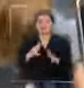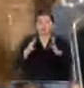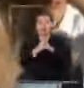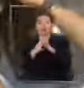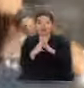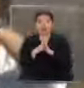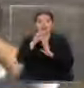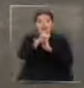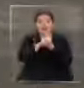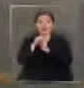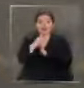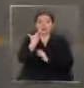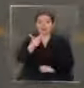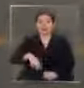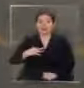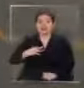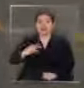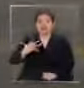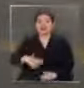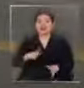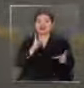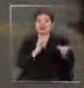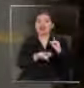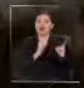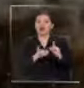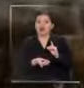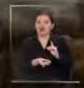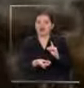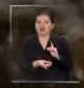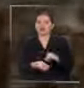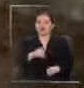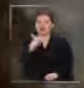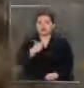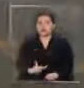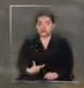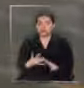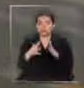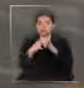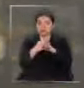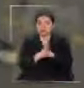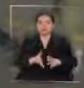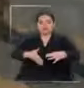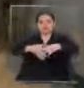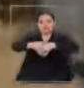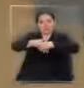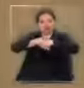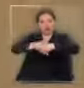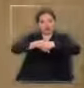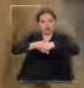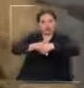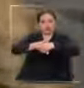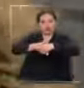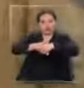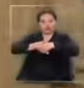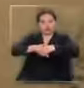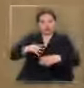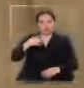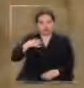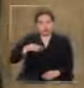siendo grabado por un civil, se produce un diálogo, incluso el militar le ha dado la mano a este civil, es lo que le